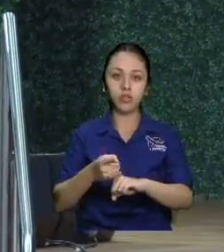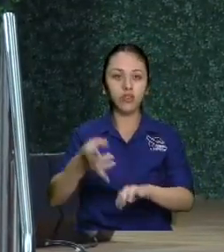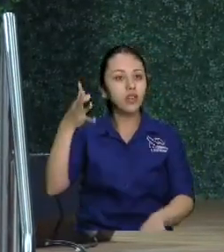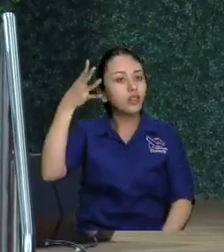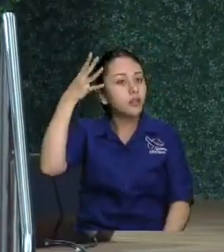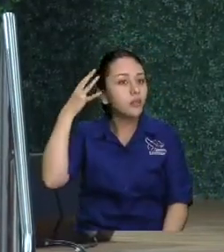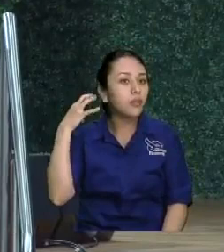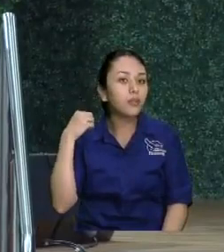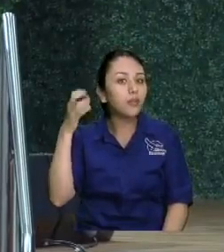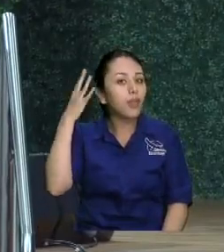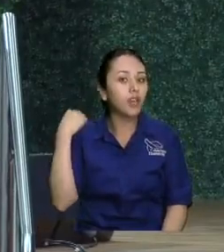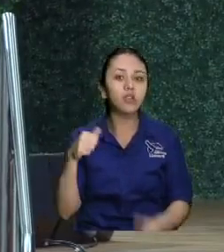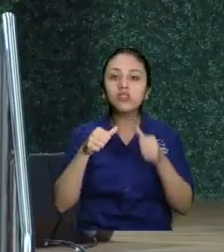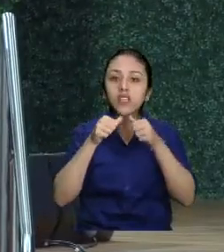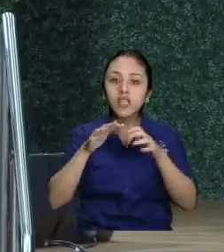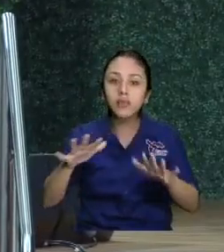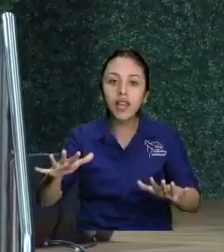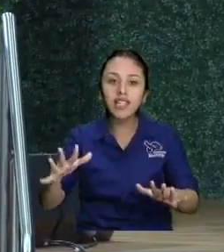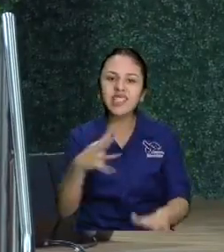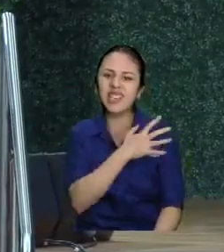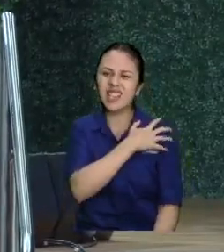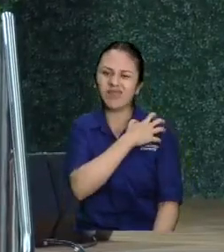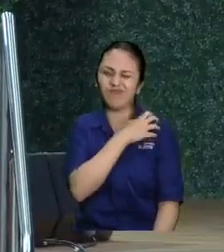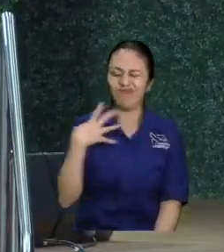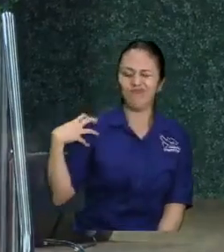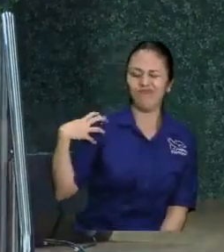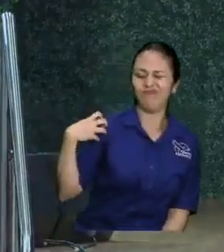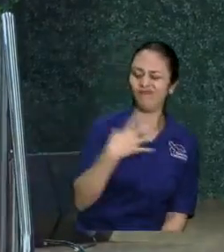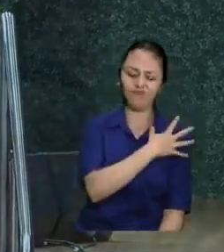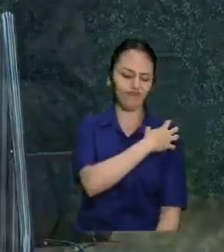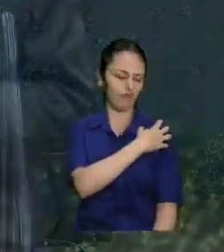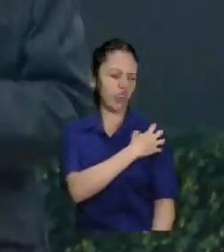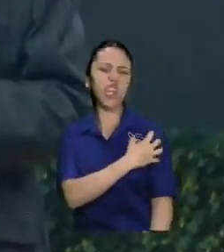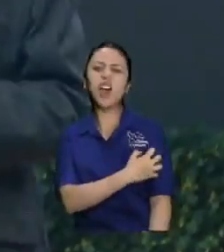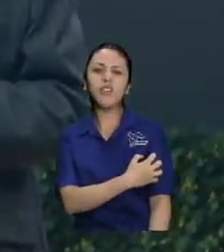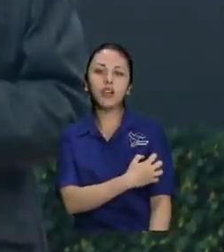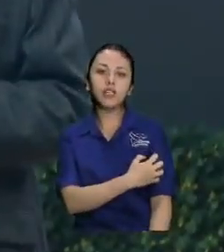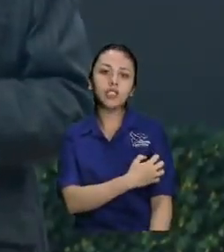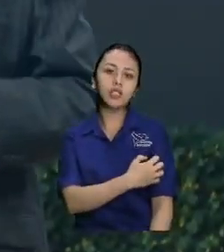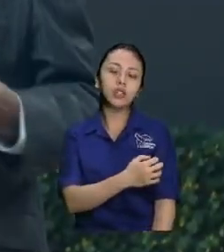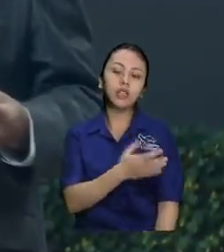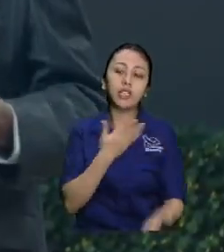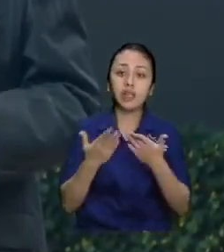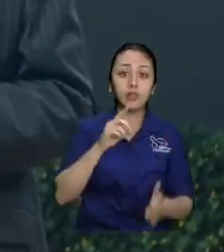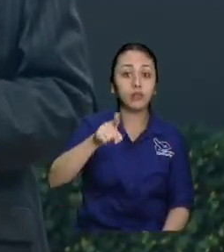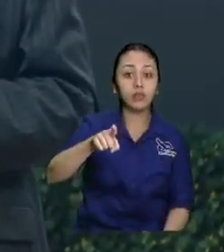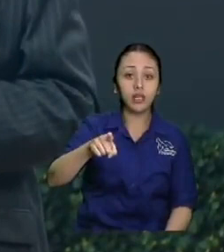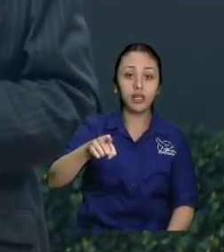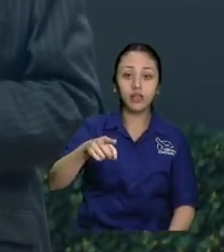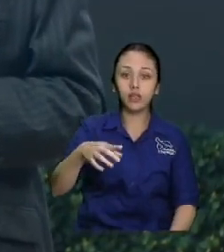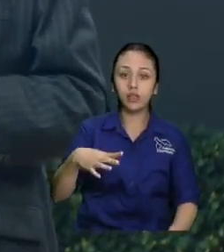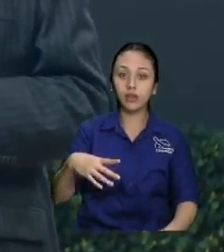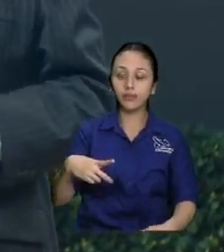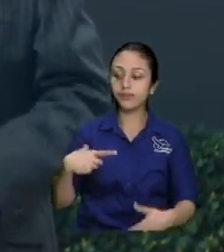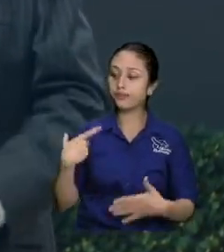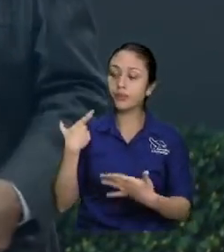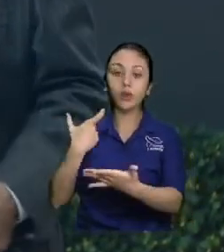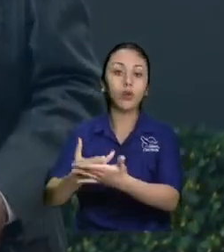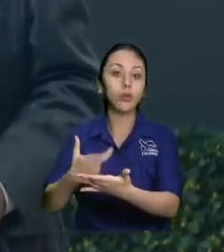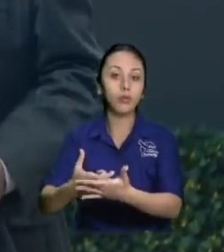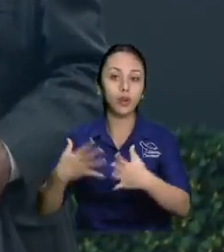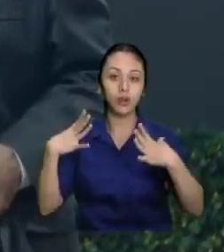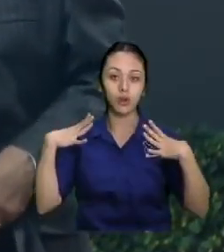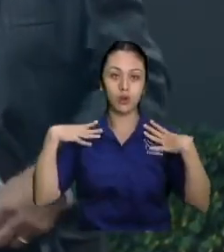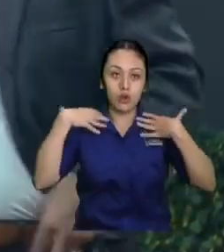día. Todo el día. Digamos, cuando usted compra un abrigo allá en Sudamérica, usted tiene